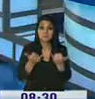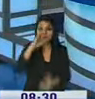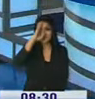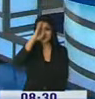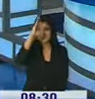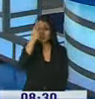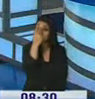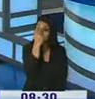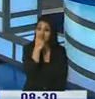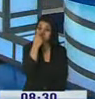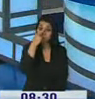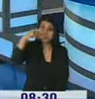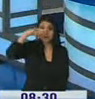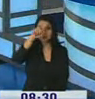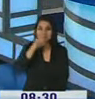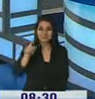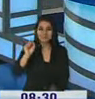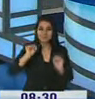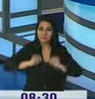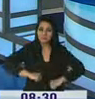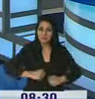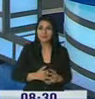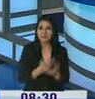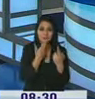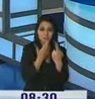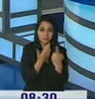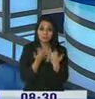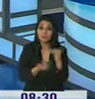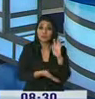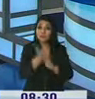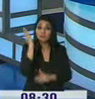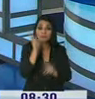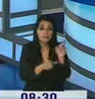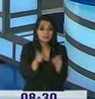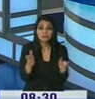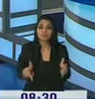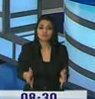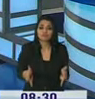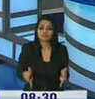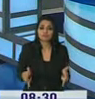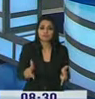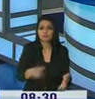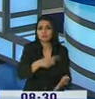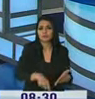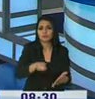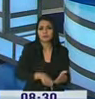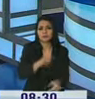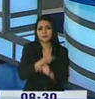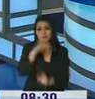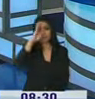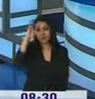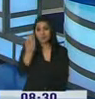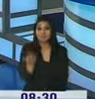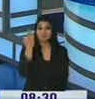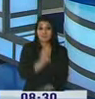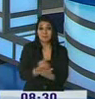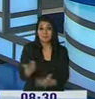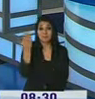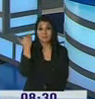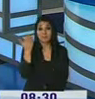segmento de buen humor y nos vamos con el Capi Peseta, que en esta ocasión se fue a ver a los mal estacionados. Es que Peseta se sintió mal la semana anterior, le